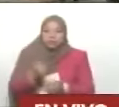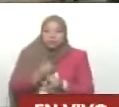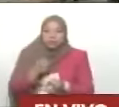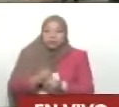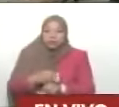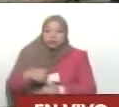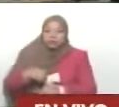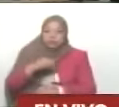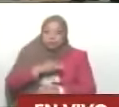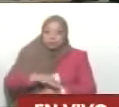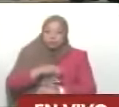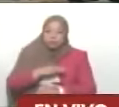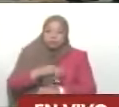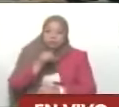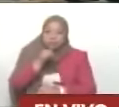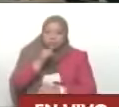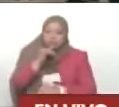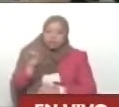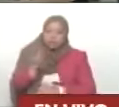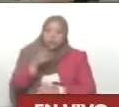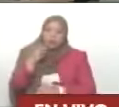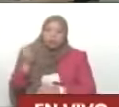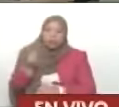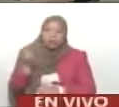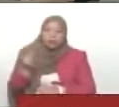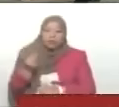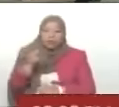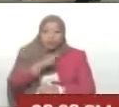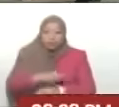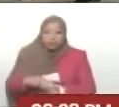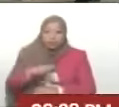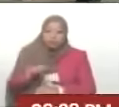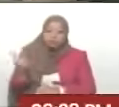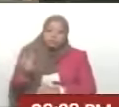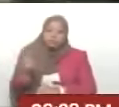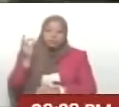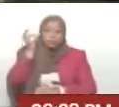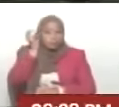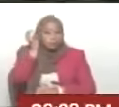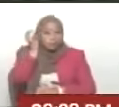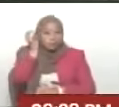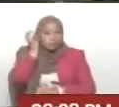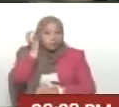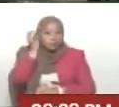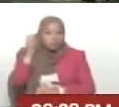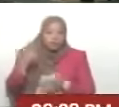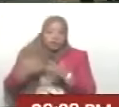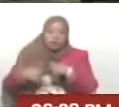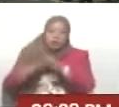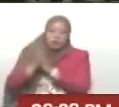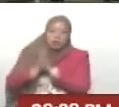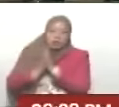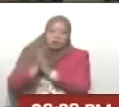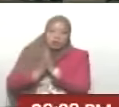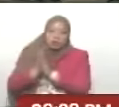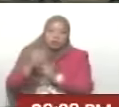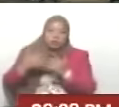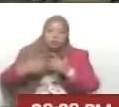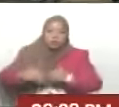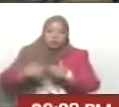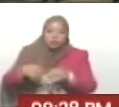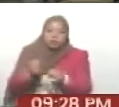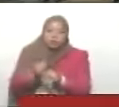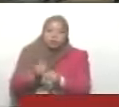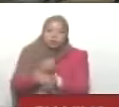Gran misión, Venezuela joven. Gran misión, Venezuela mujer. Emprendedoras, emprendedores,